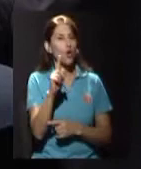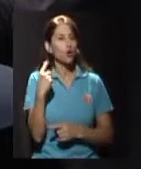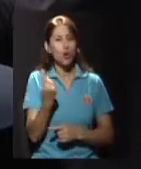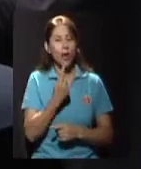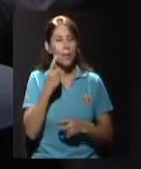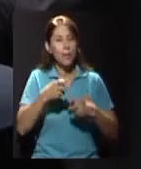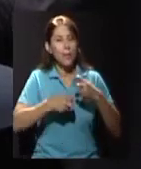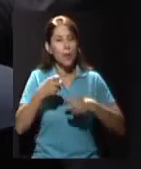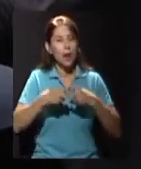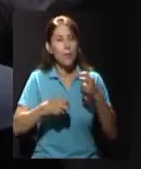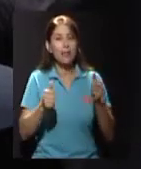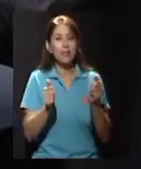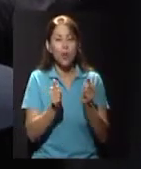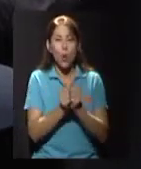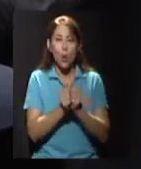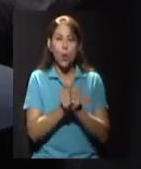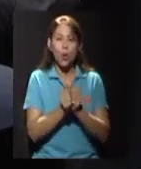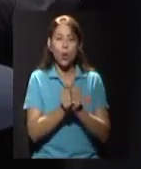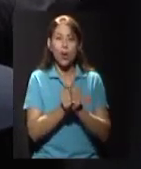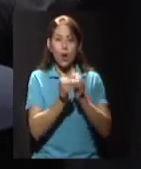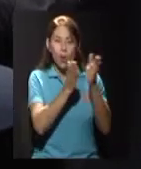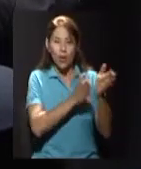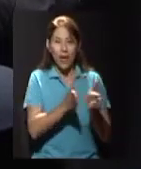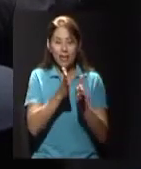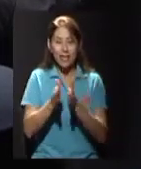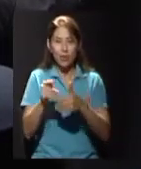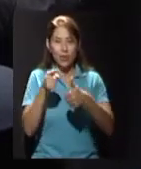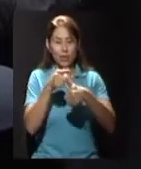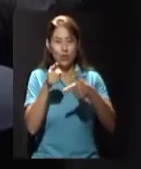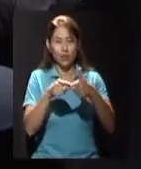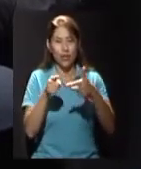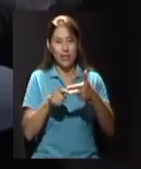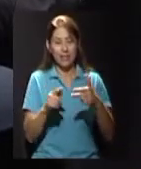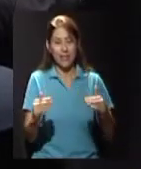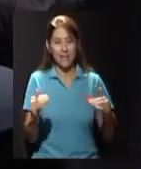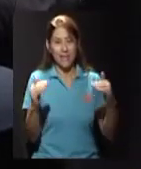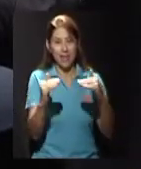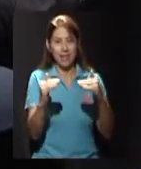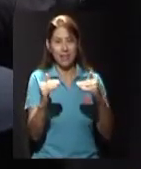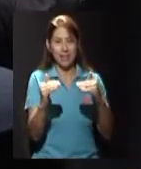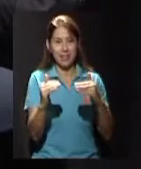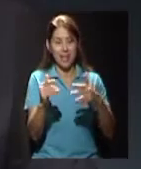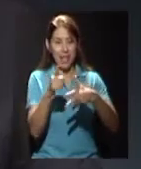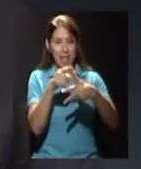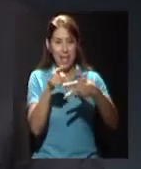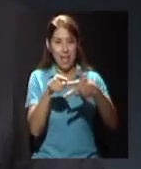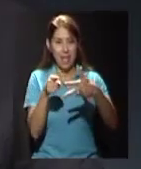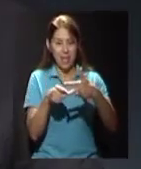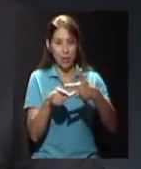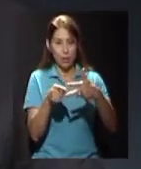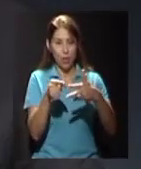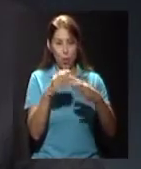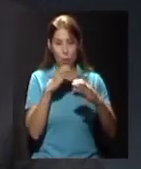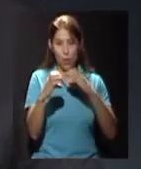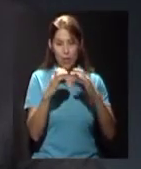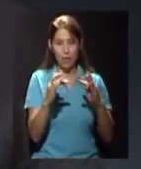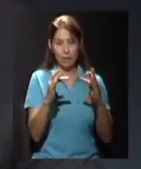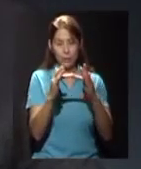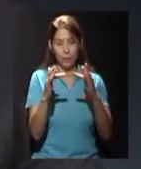con la organización de los tres niveles con la comunicación entre ellos sino